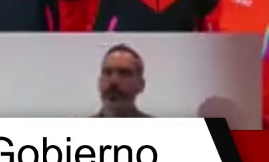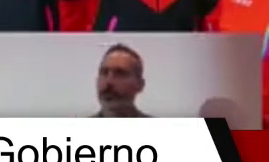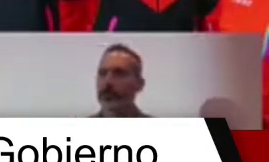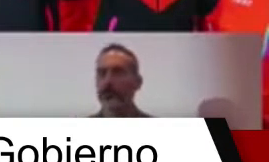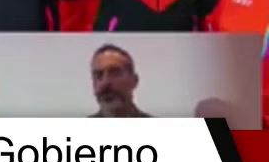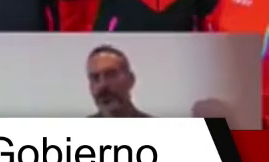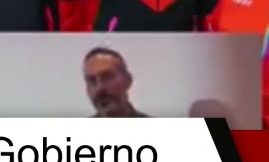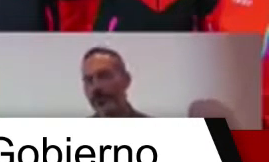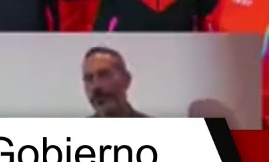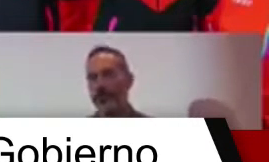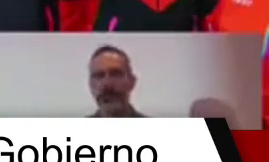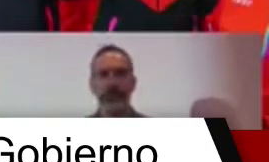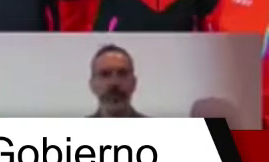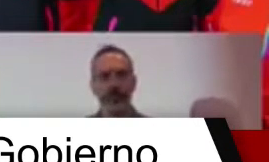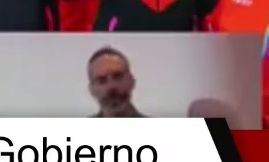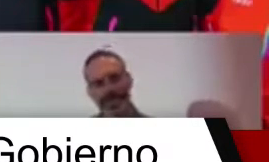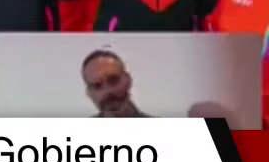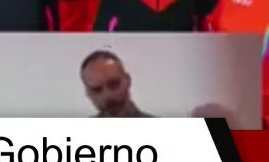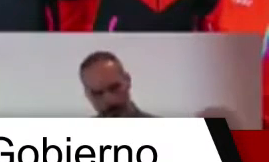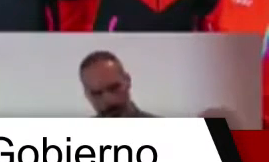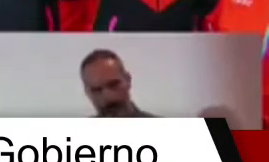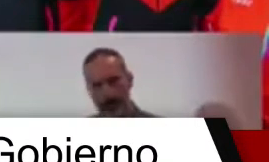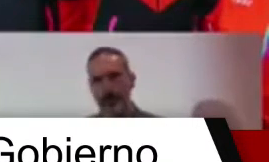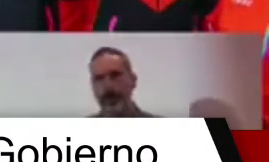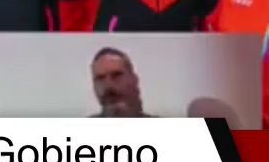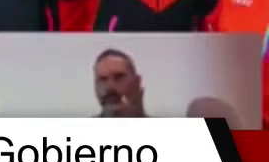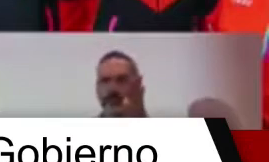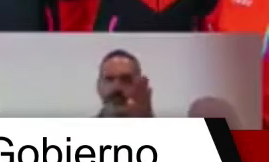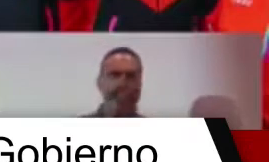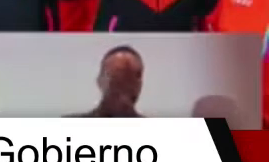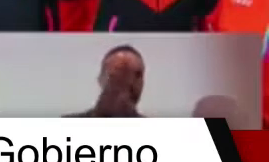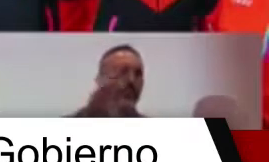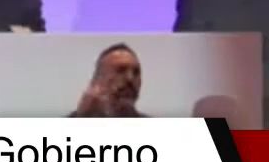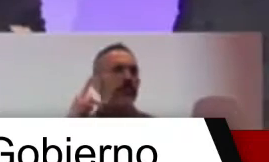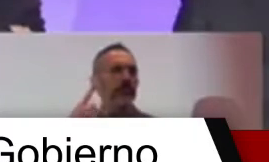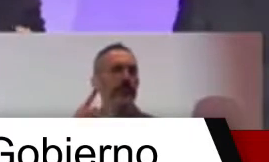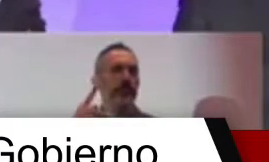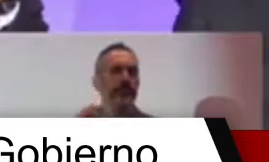confianza. Somos equipo que está corrigiendo el rumbo de Puebla.